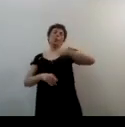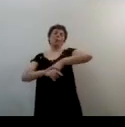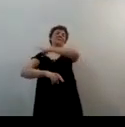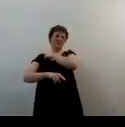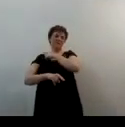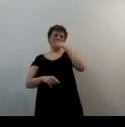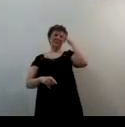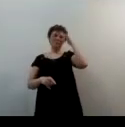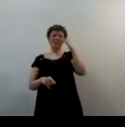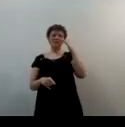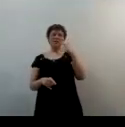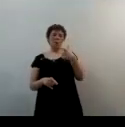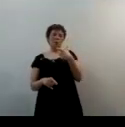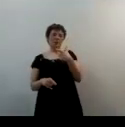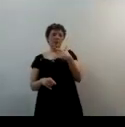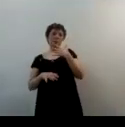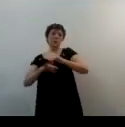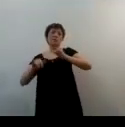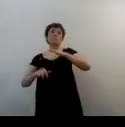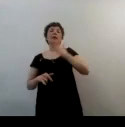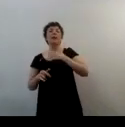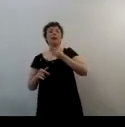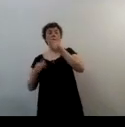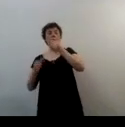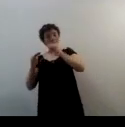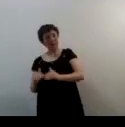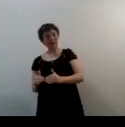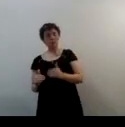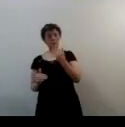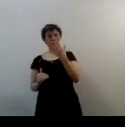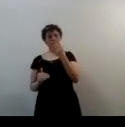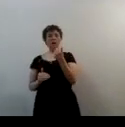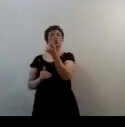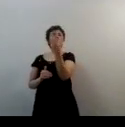de esa manera. Esos numeritos, obviamente no los he